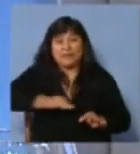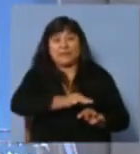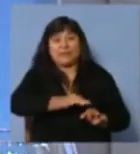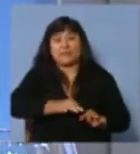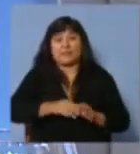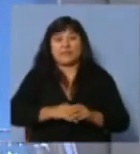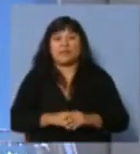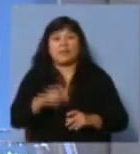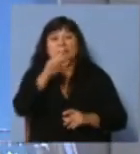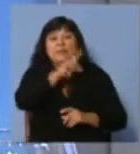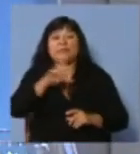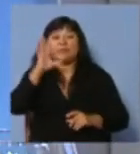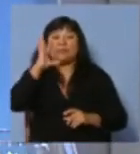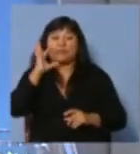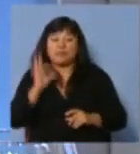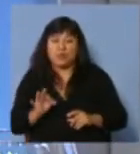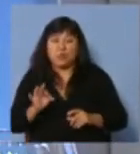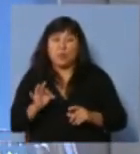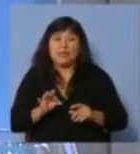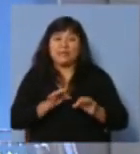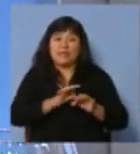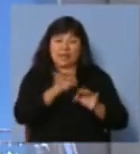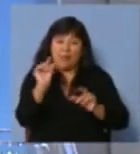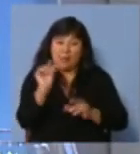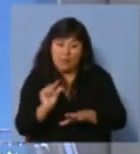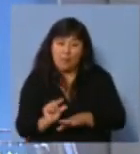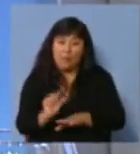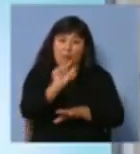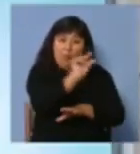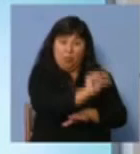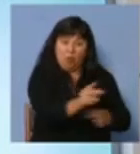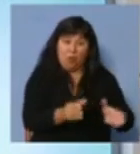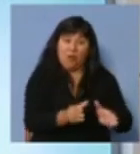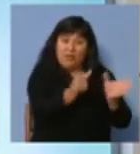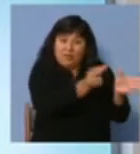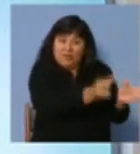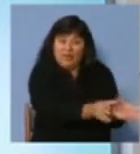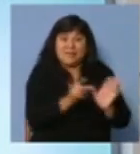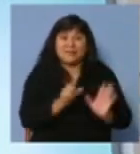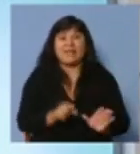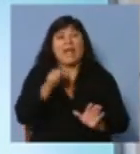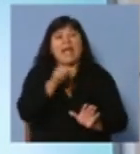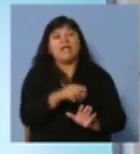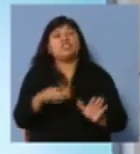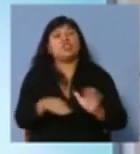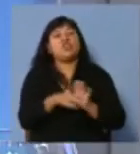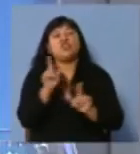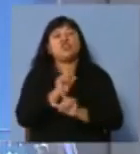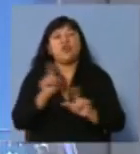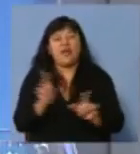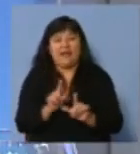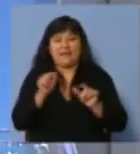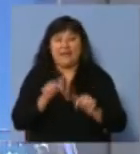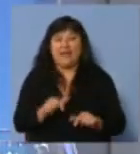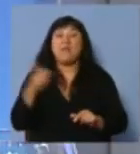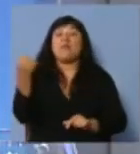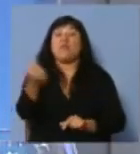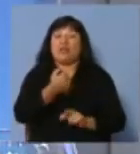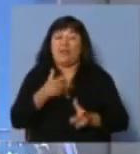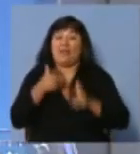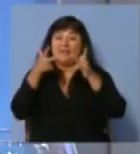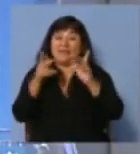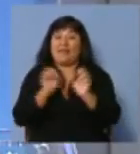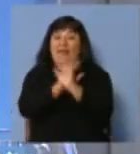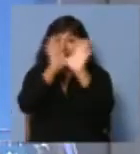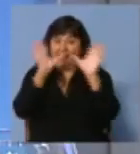150 hectáreas es muy importante que usted lo diga esto si venimos a aclarar eso porque uno le